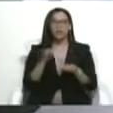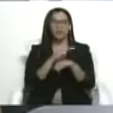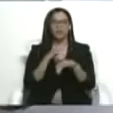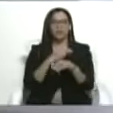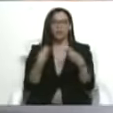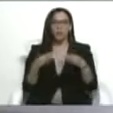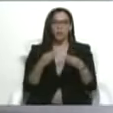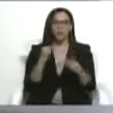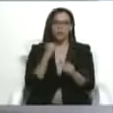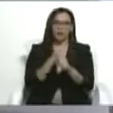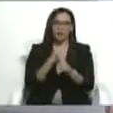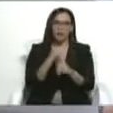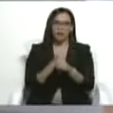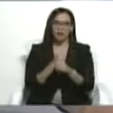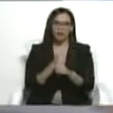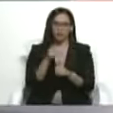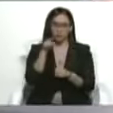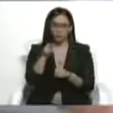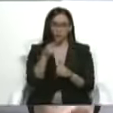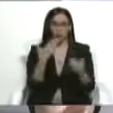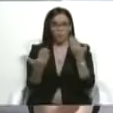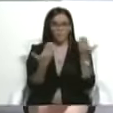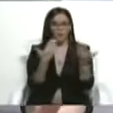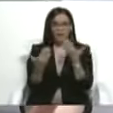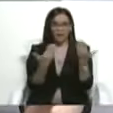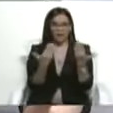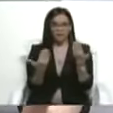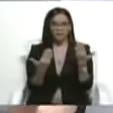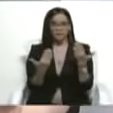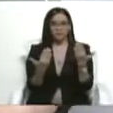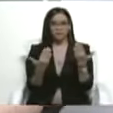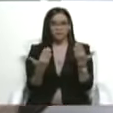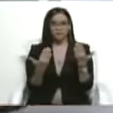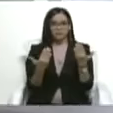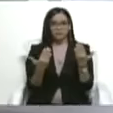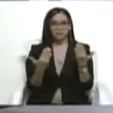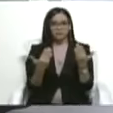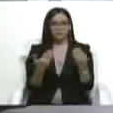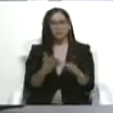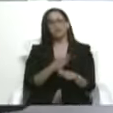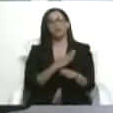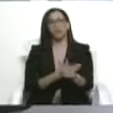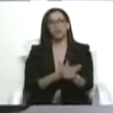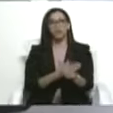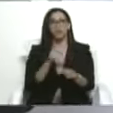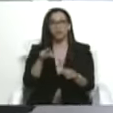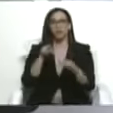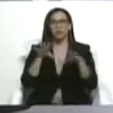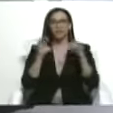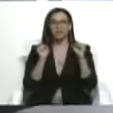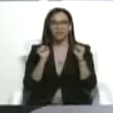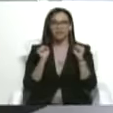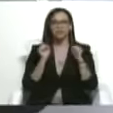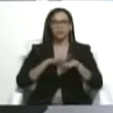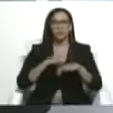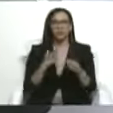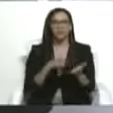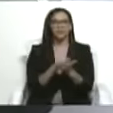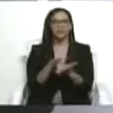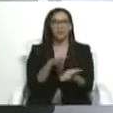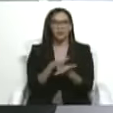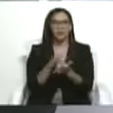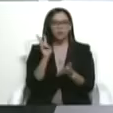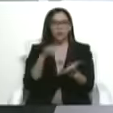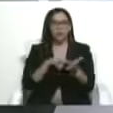actuando. Si tú lo comparas con la inacción del anterior, tú entiendes por qué hubo, por qué pasó lo que pasó en